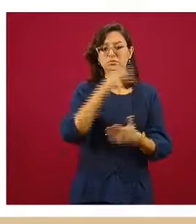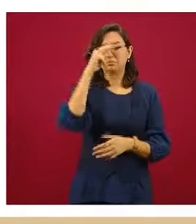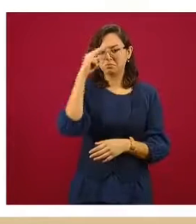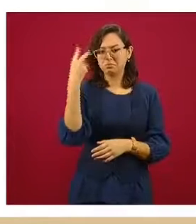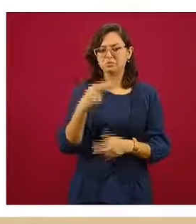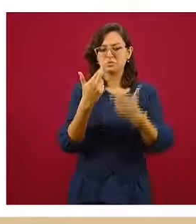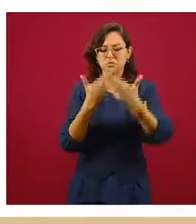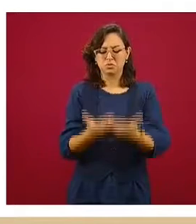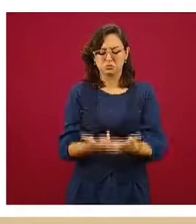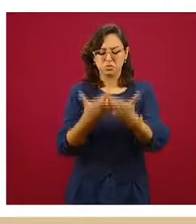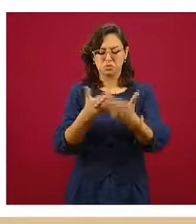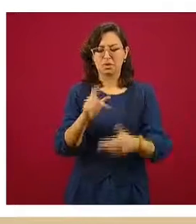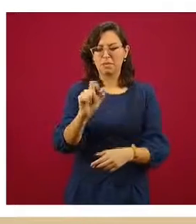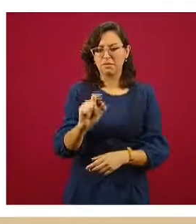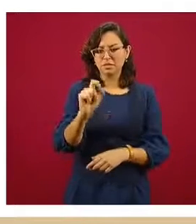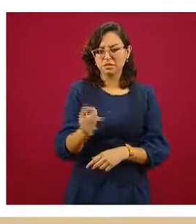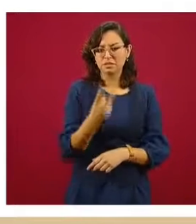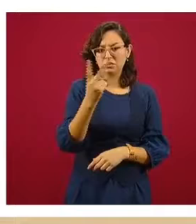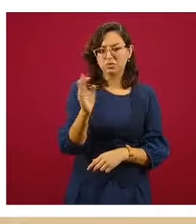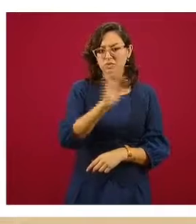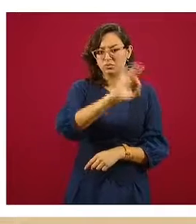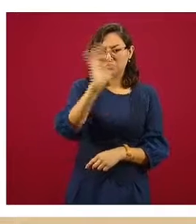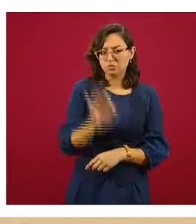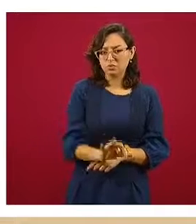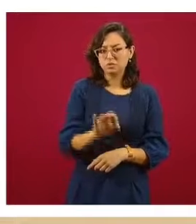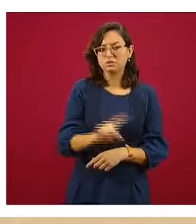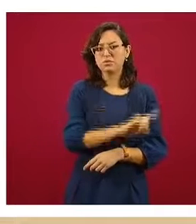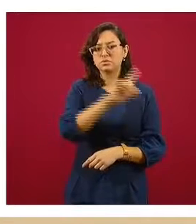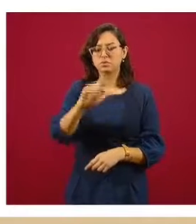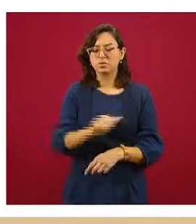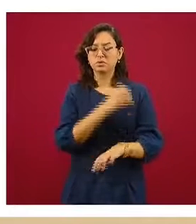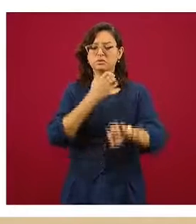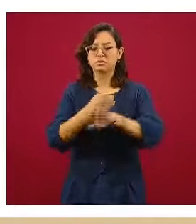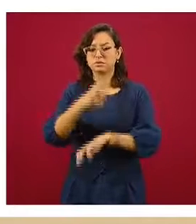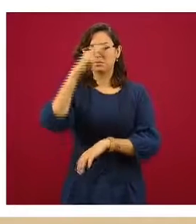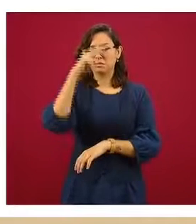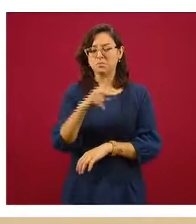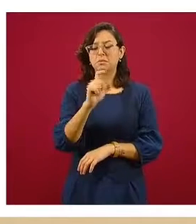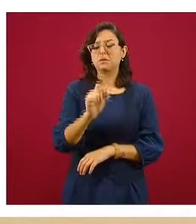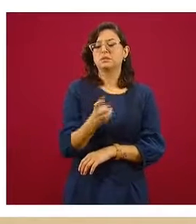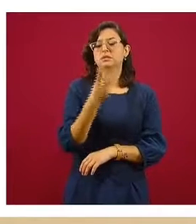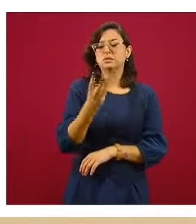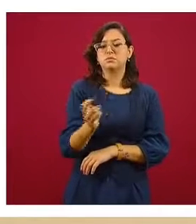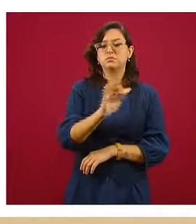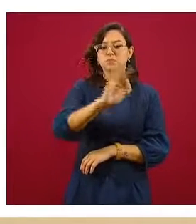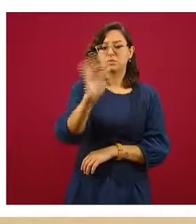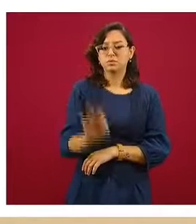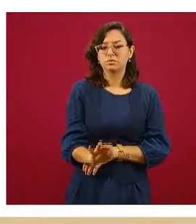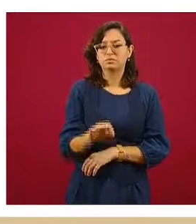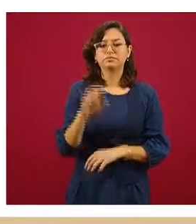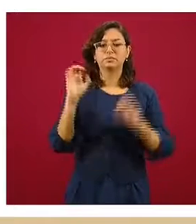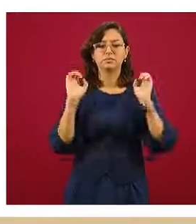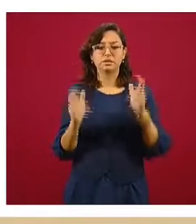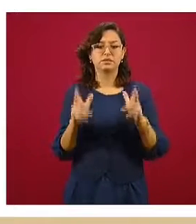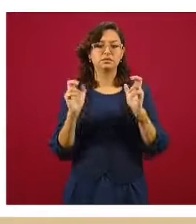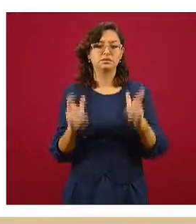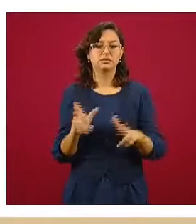tiene 22% de disponibilidad, seguida del Estado de México con 23% y Chiapas